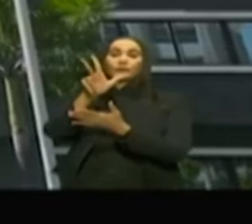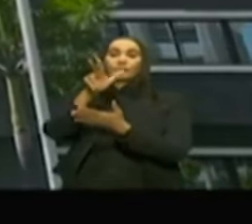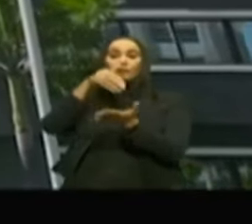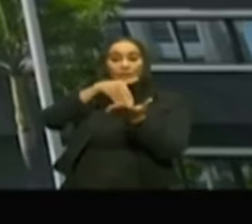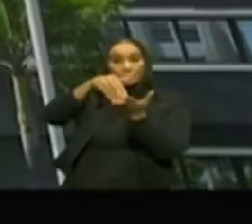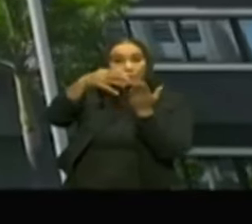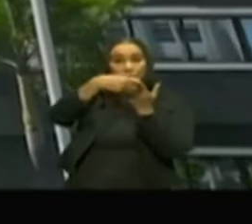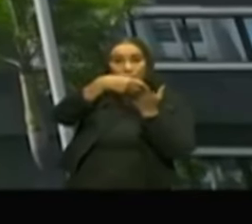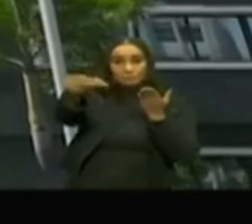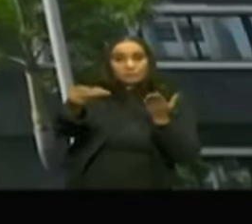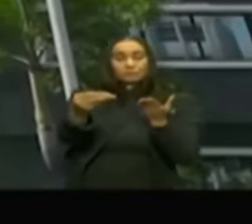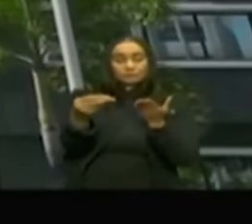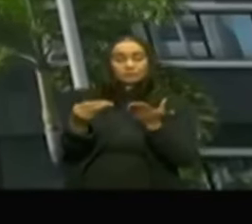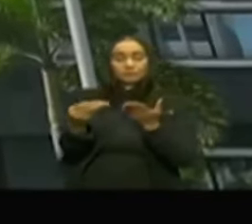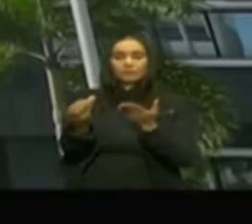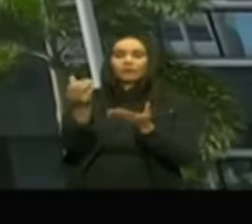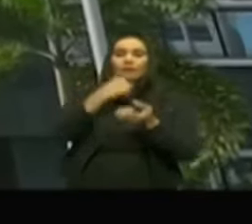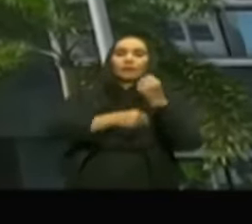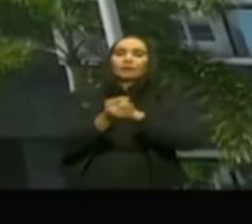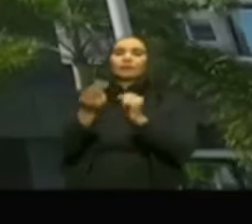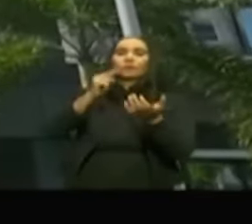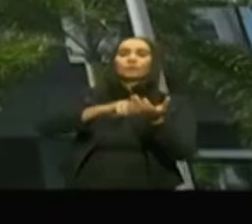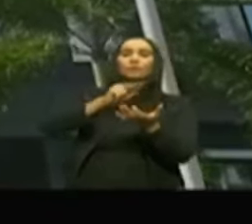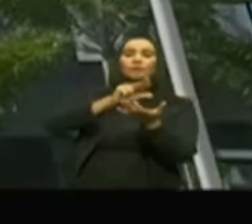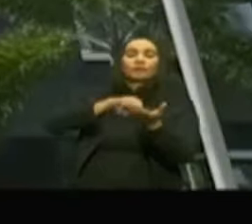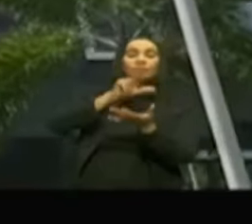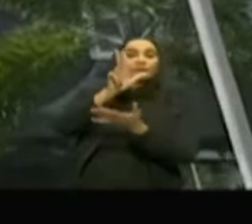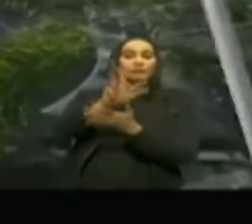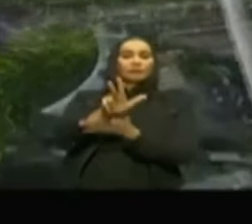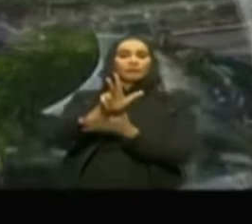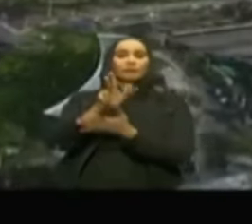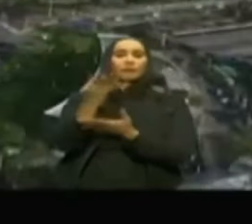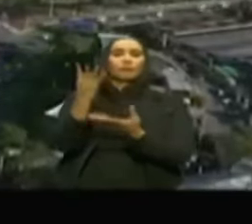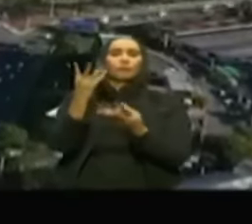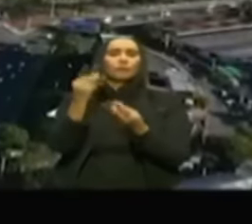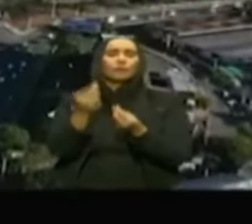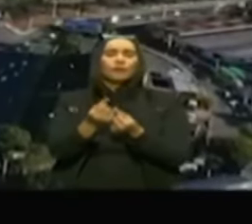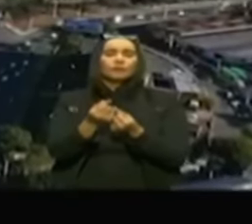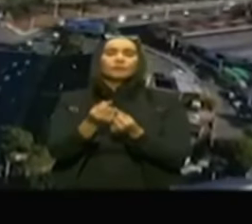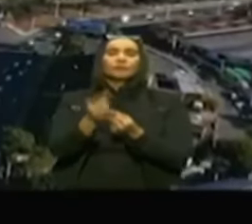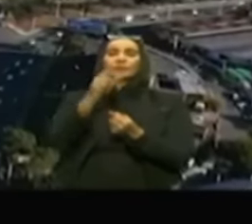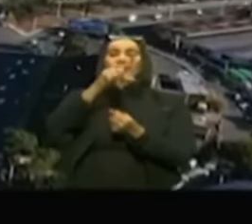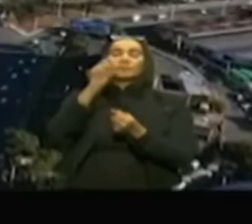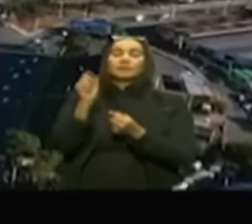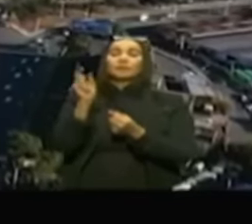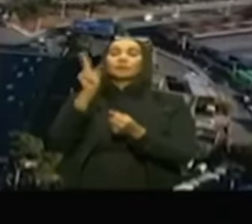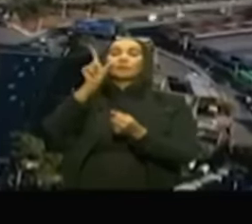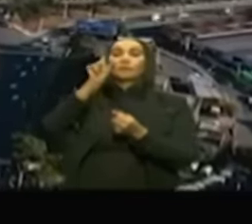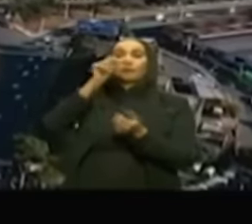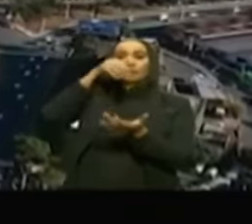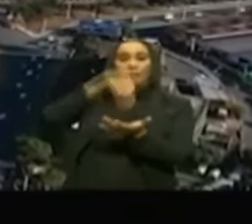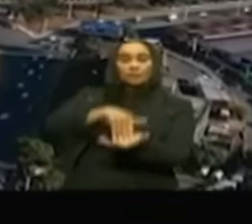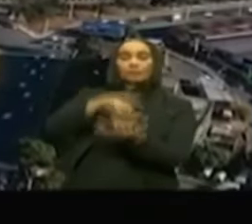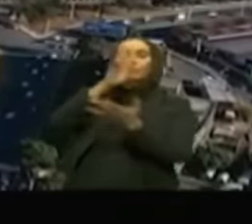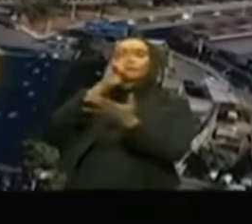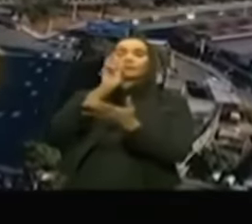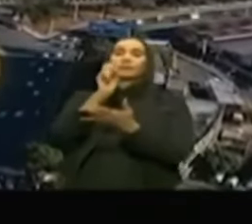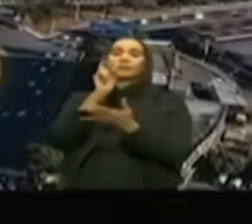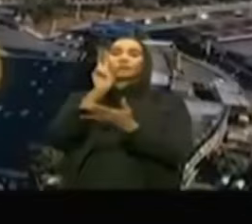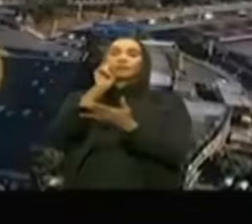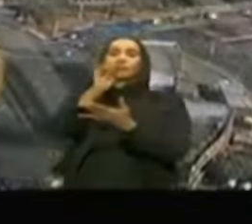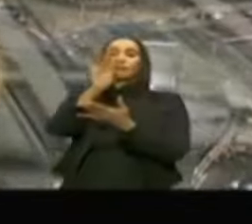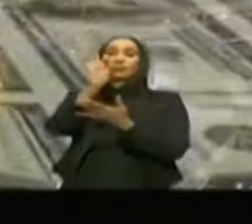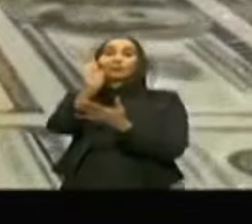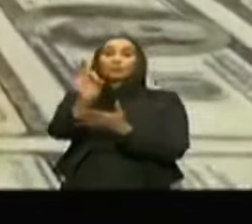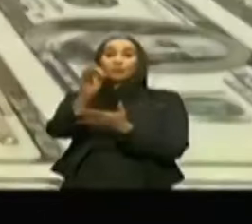y evidentemente, si usted toma los discursos de Danilo Medina, los discursos de Leonel Fernández, estos discursos, usted dice